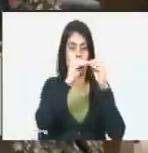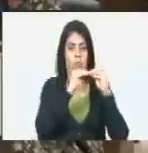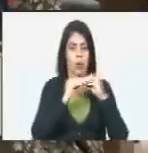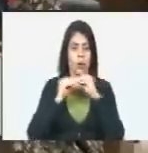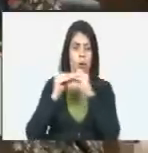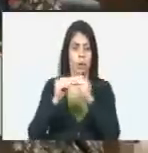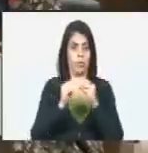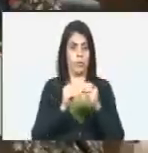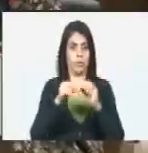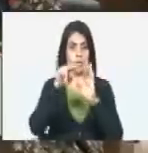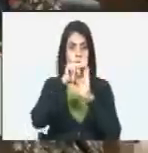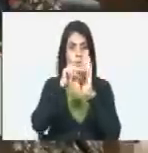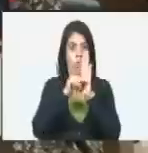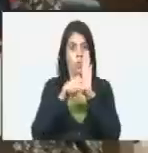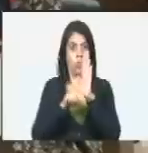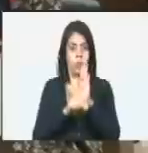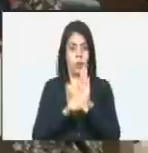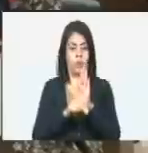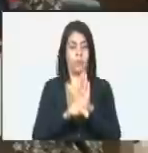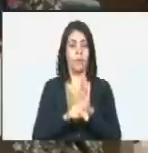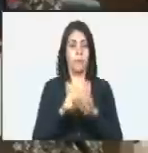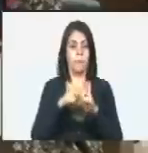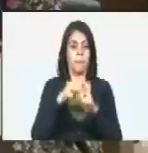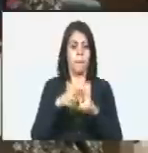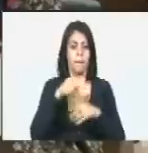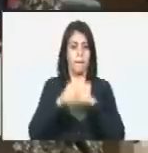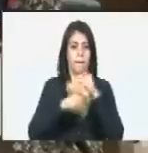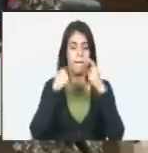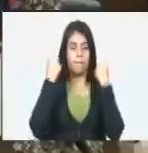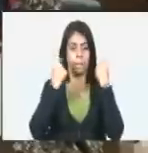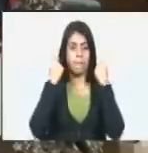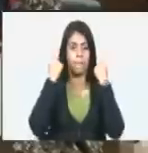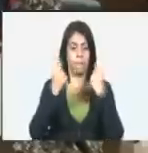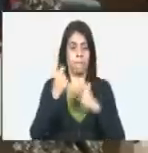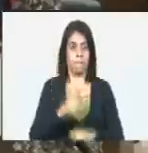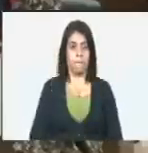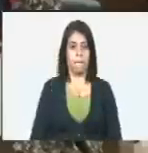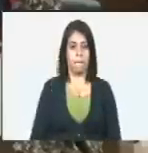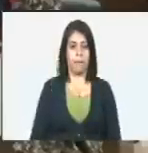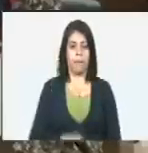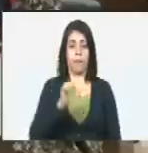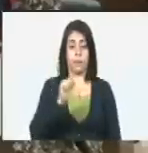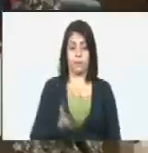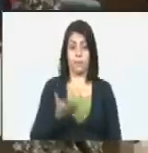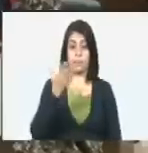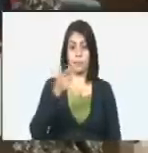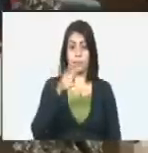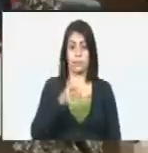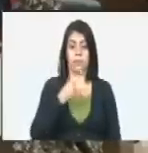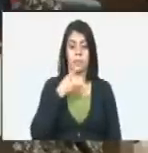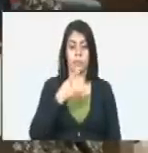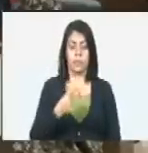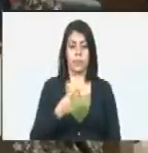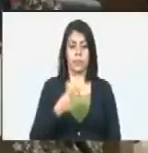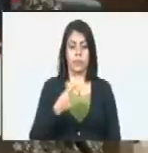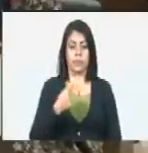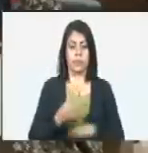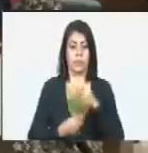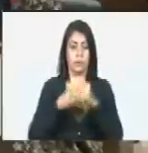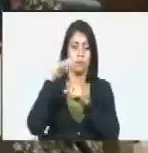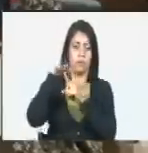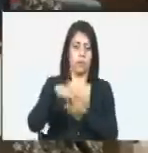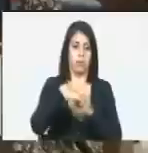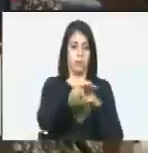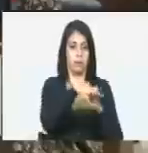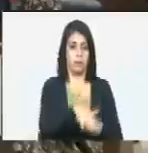resoluciones, acuerdos y laudos celebrados, sí, válidamente y sin estar sometidos